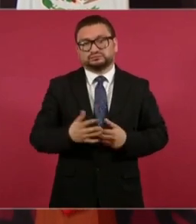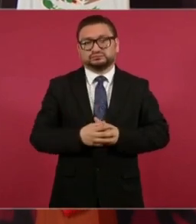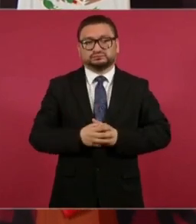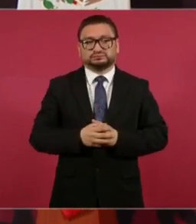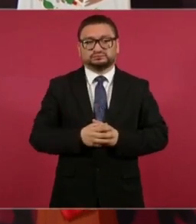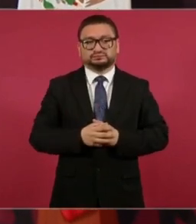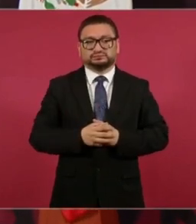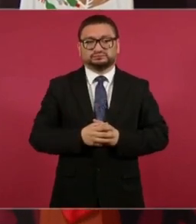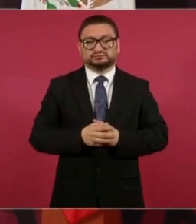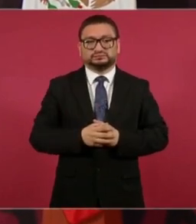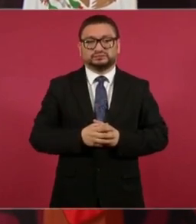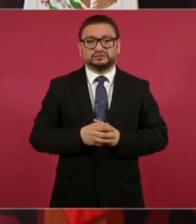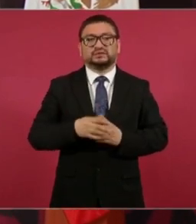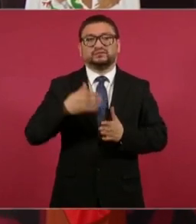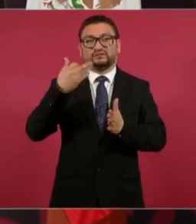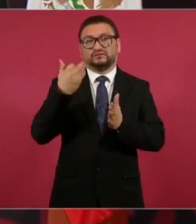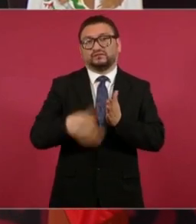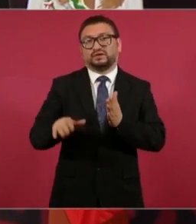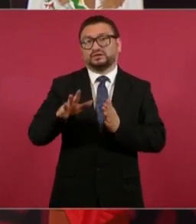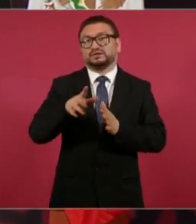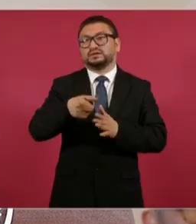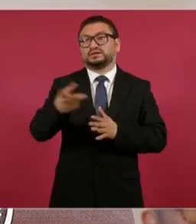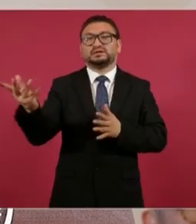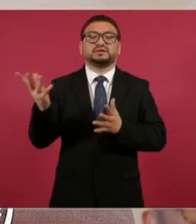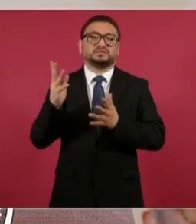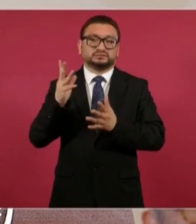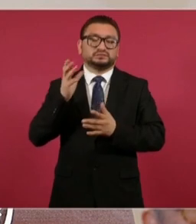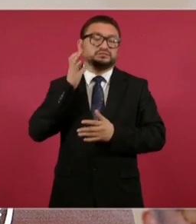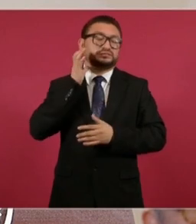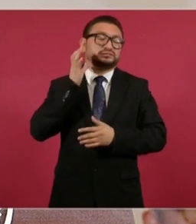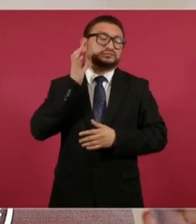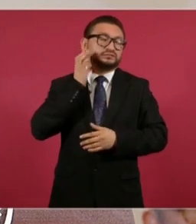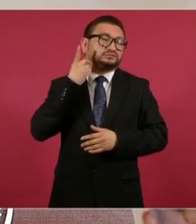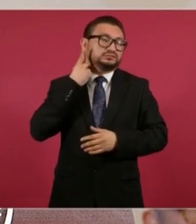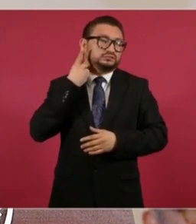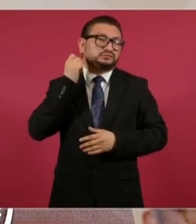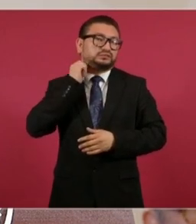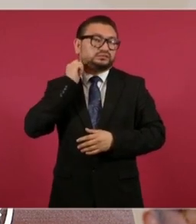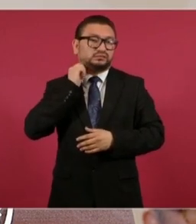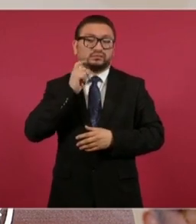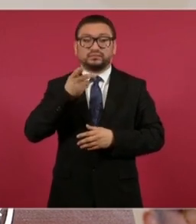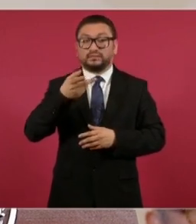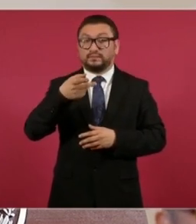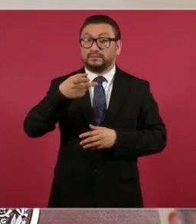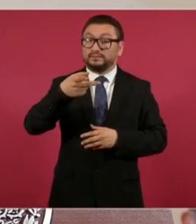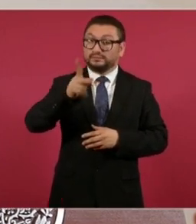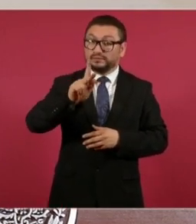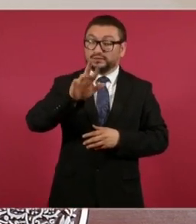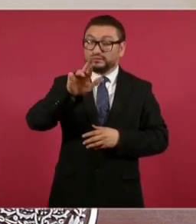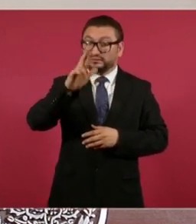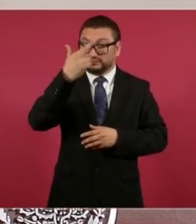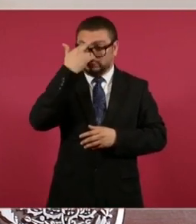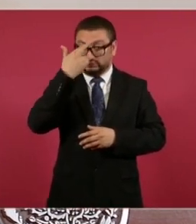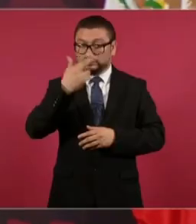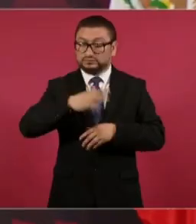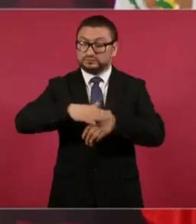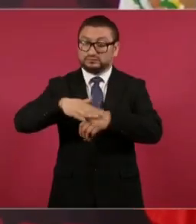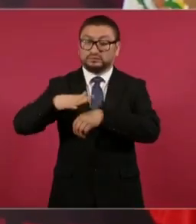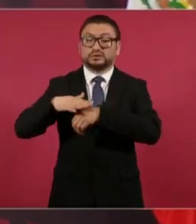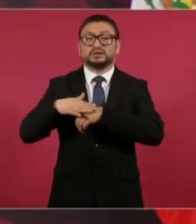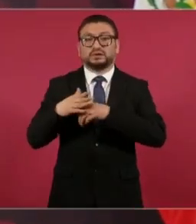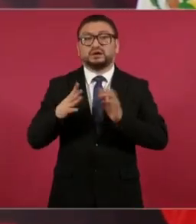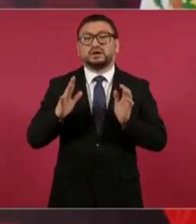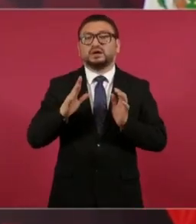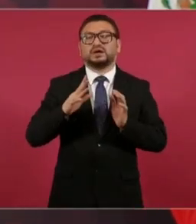sí falta lo que digan los legisladores nada más que les recuerdo no es que